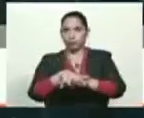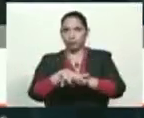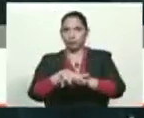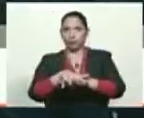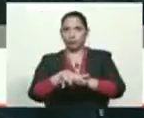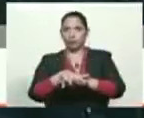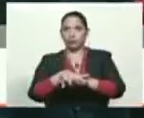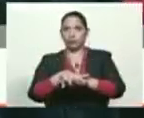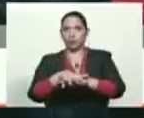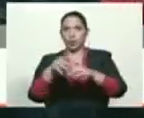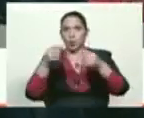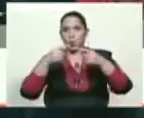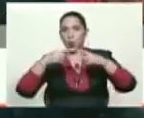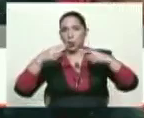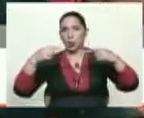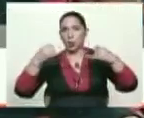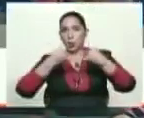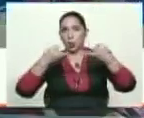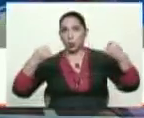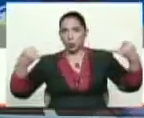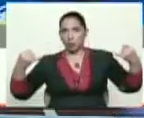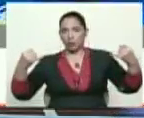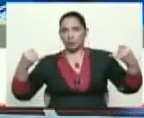corpoelec para